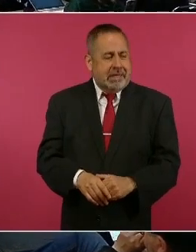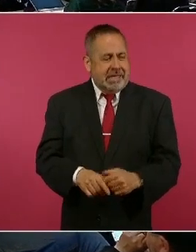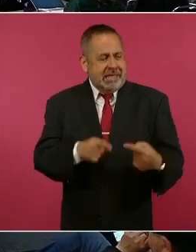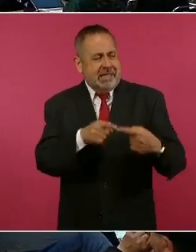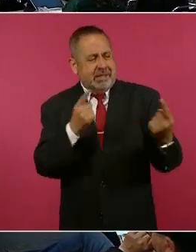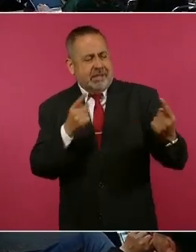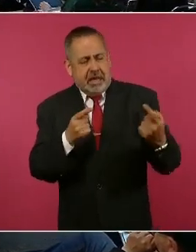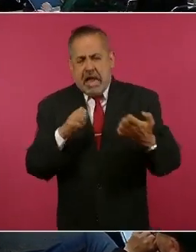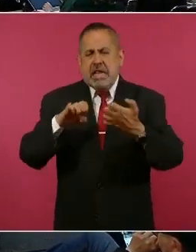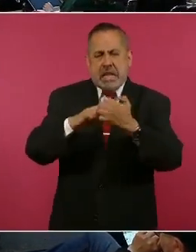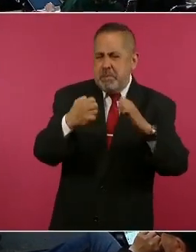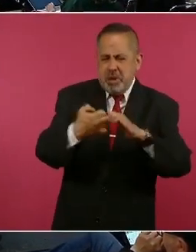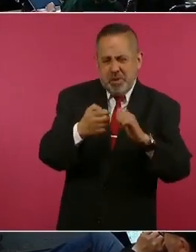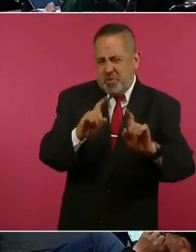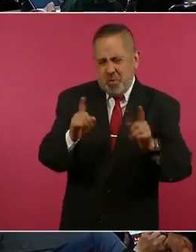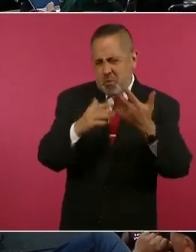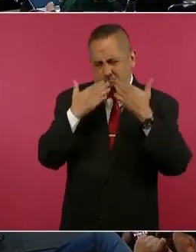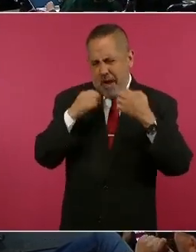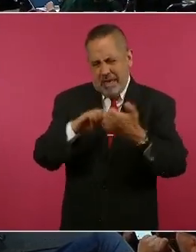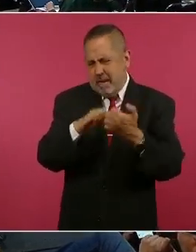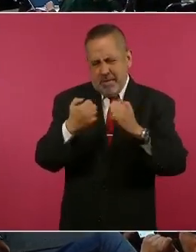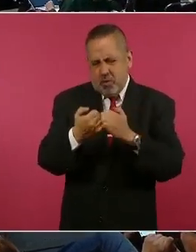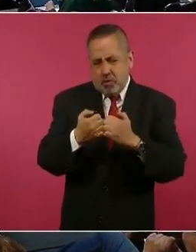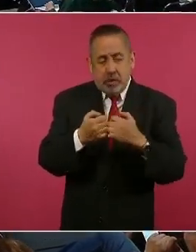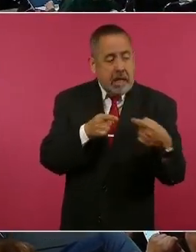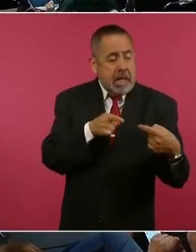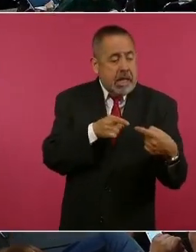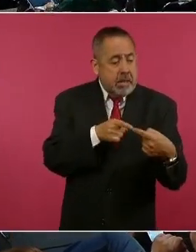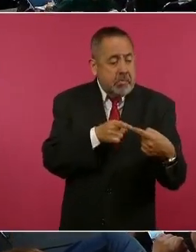adversarios, no enemigos.